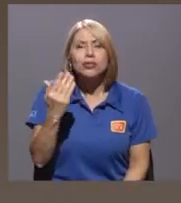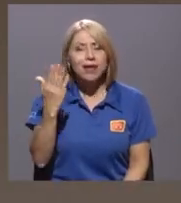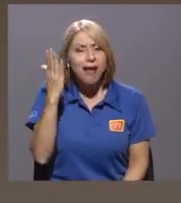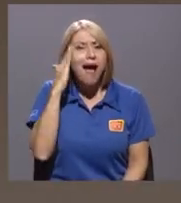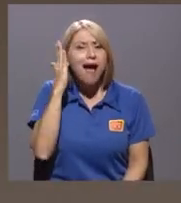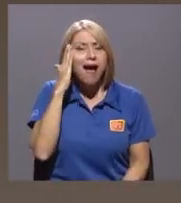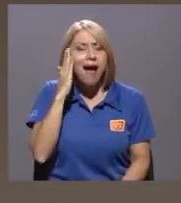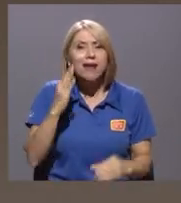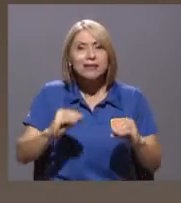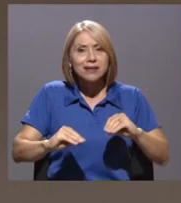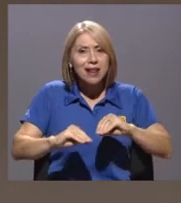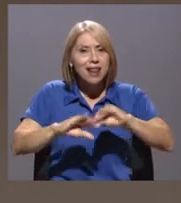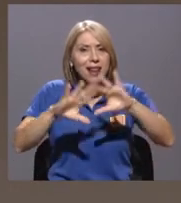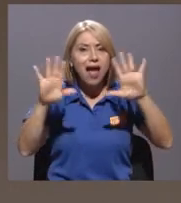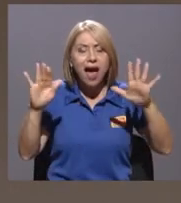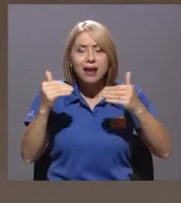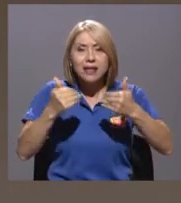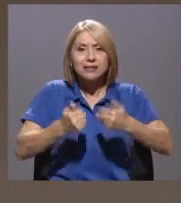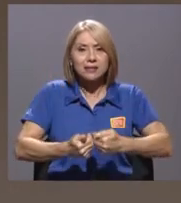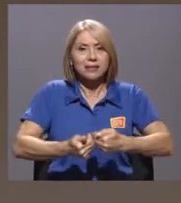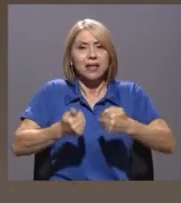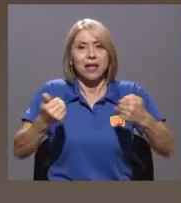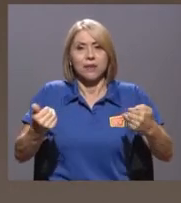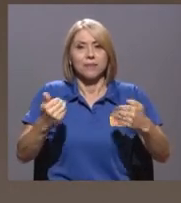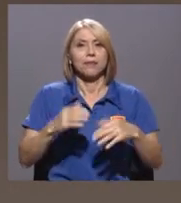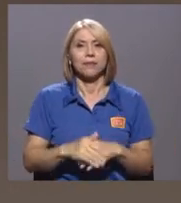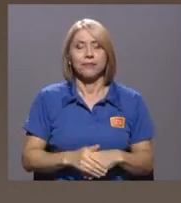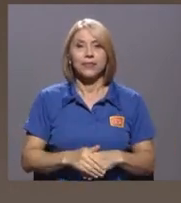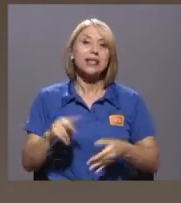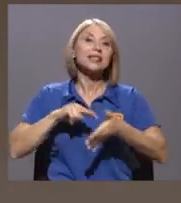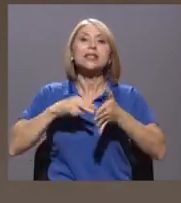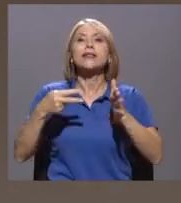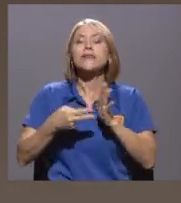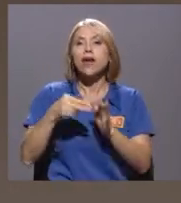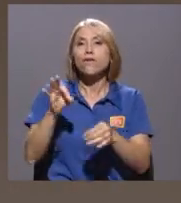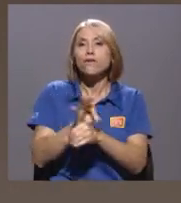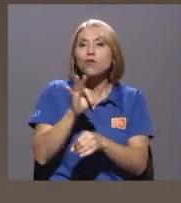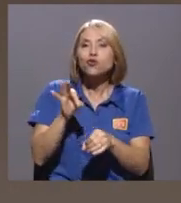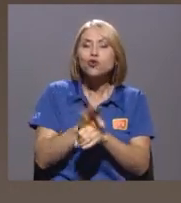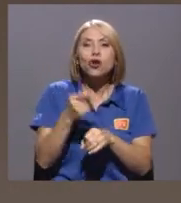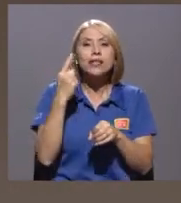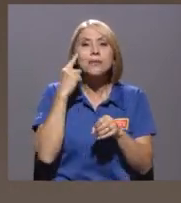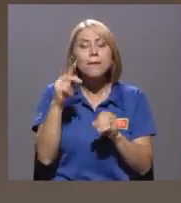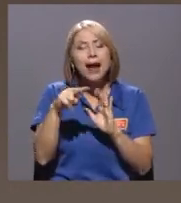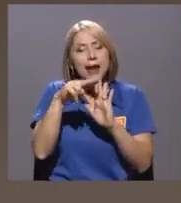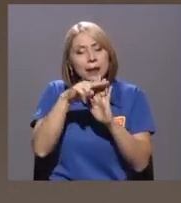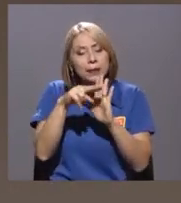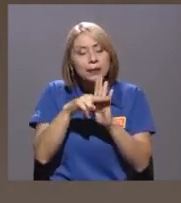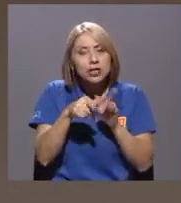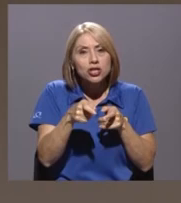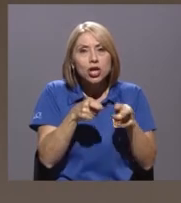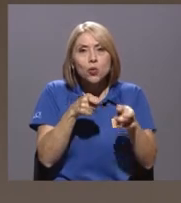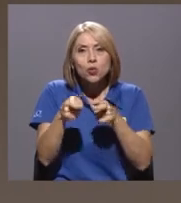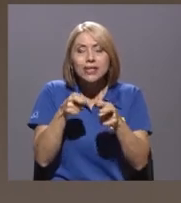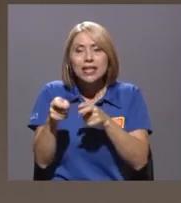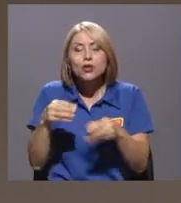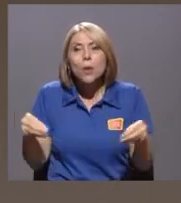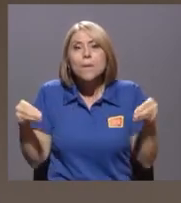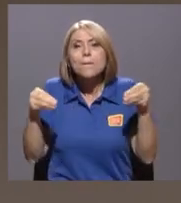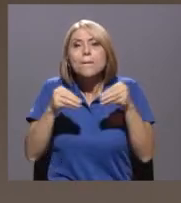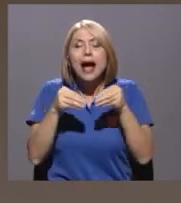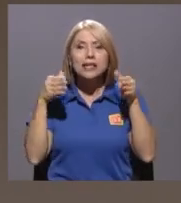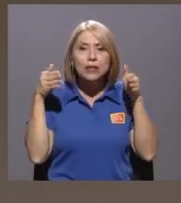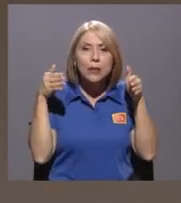eso hace que las funciones de regulación estén concentradas más en el ministerio de salud